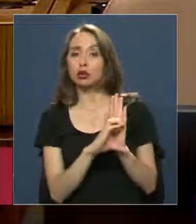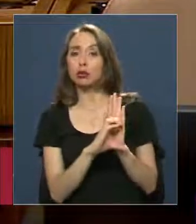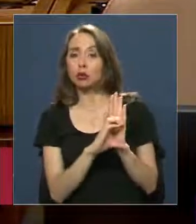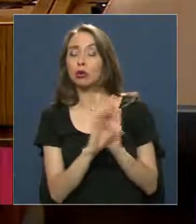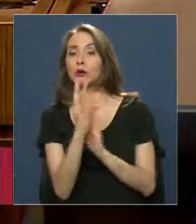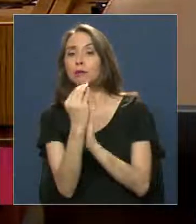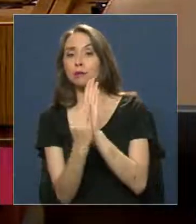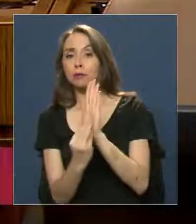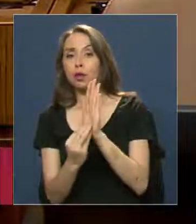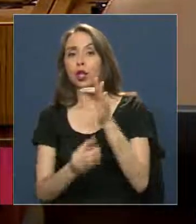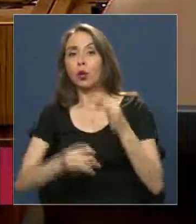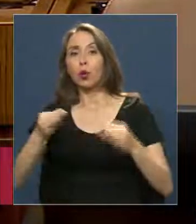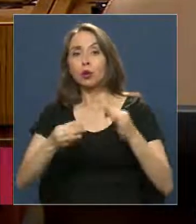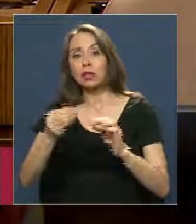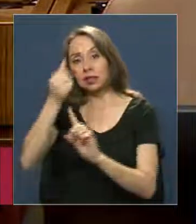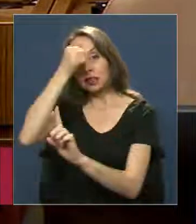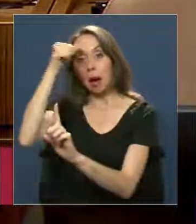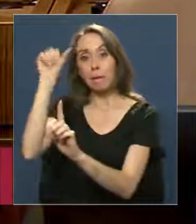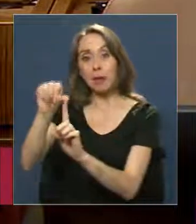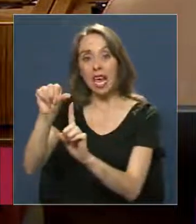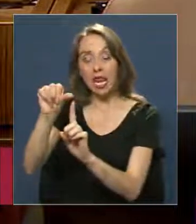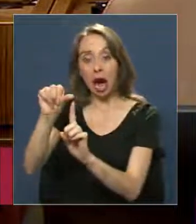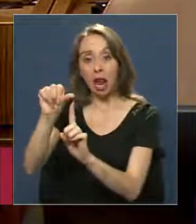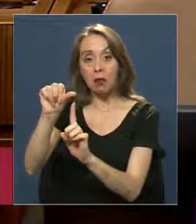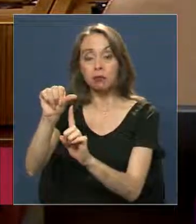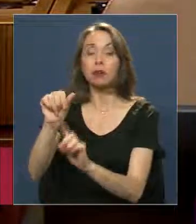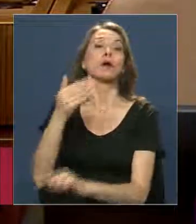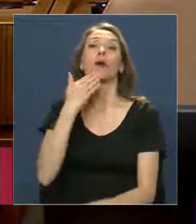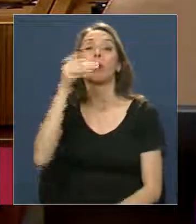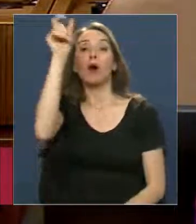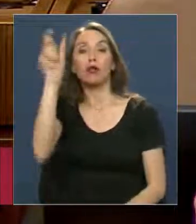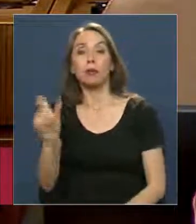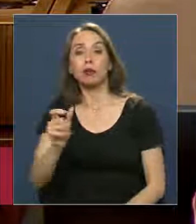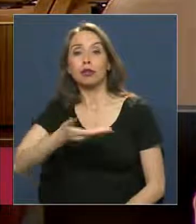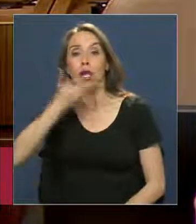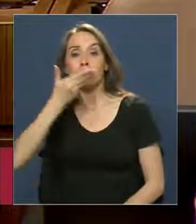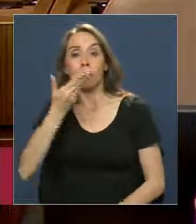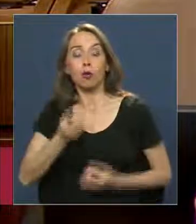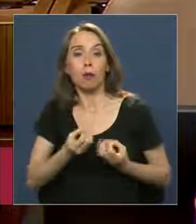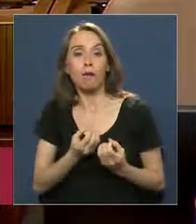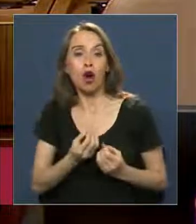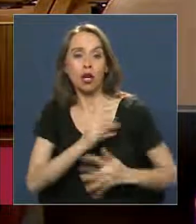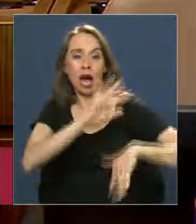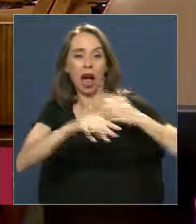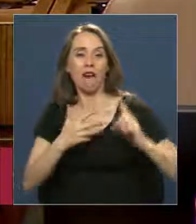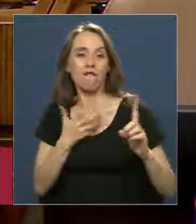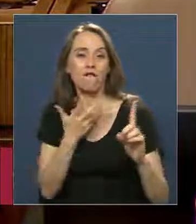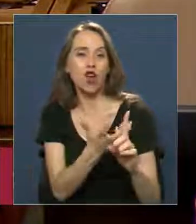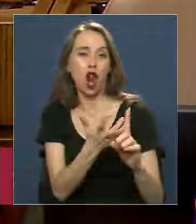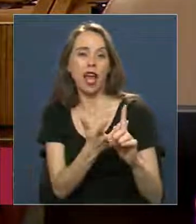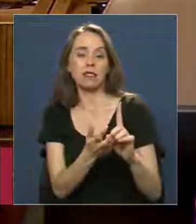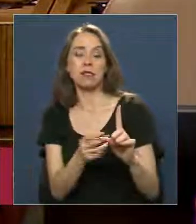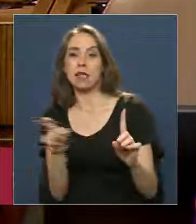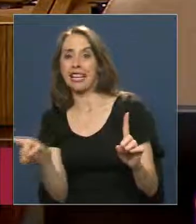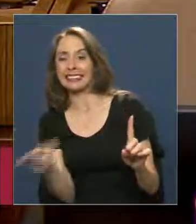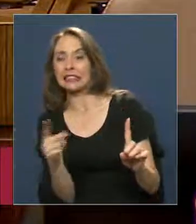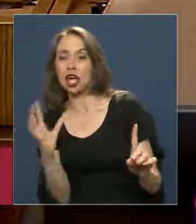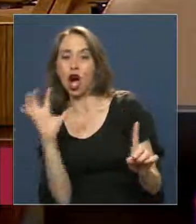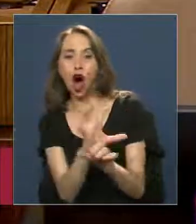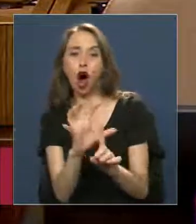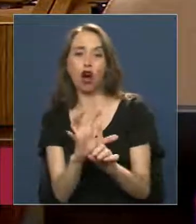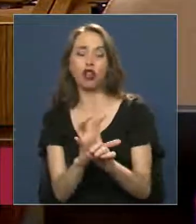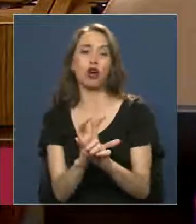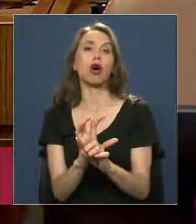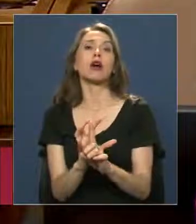penal para aquellos discursos que inciten a la violencia, al odio, a la discriminación. Vemos países